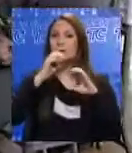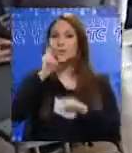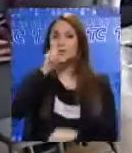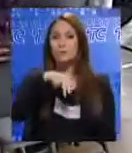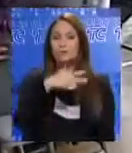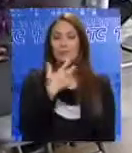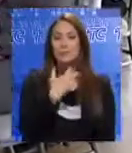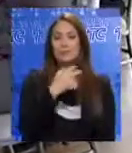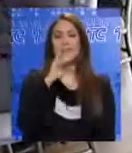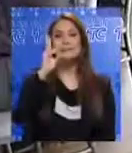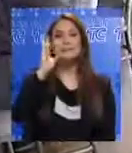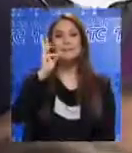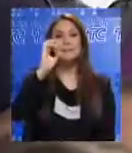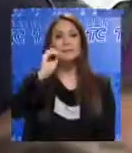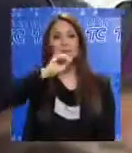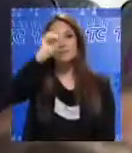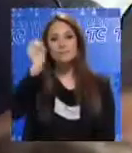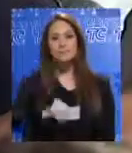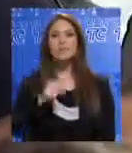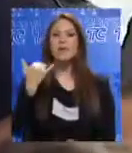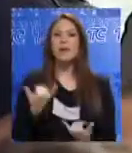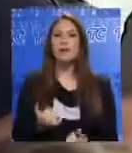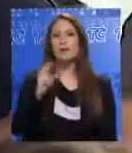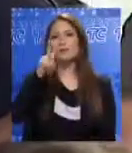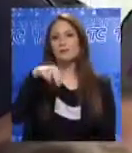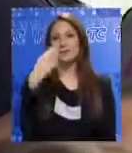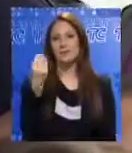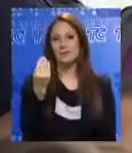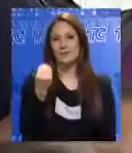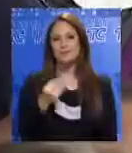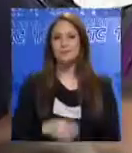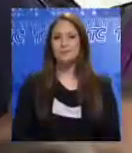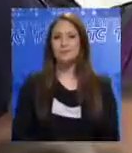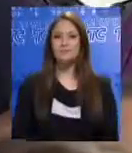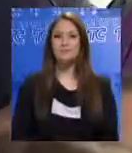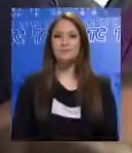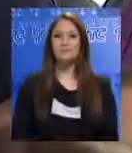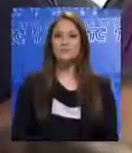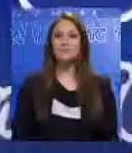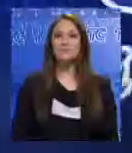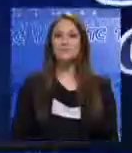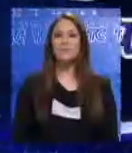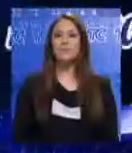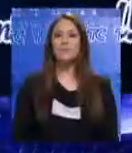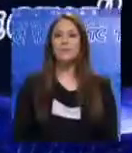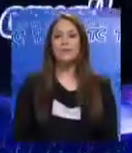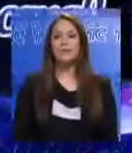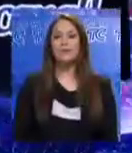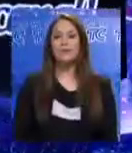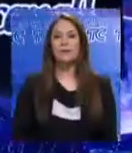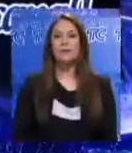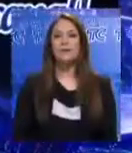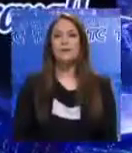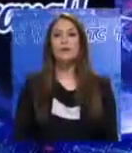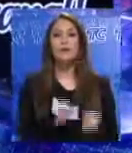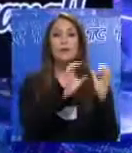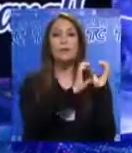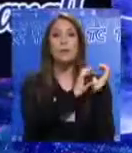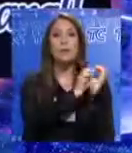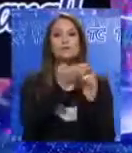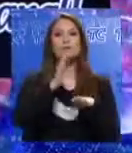2013 y el 60% en el 2014, rebasando lo esperado.